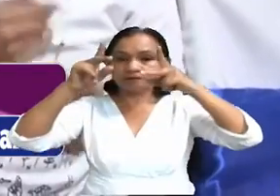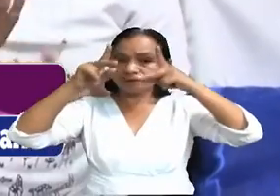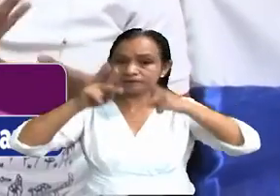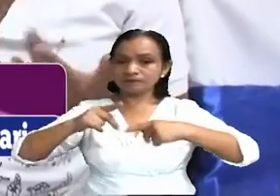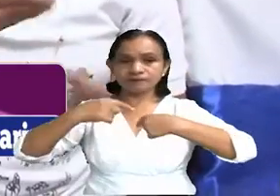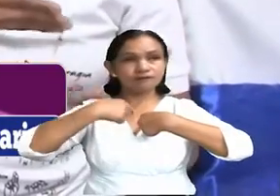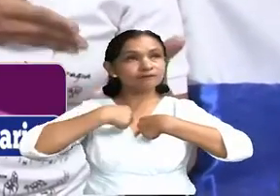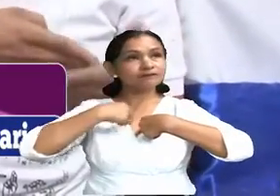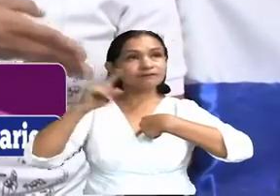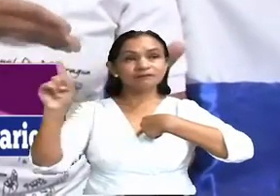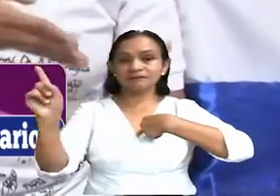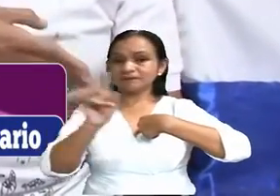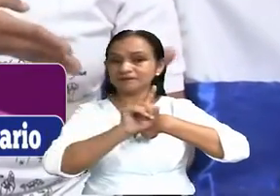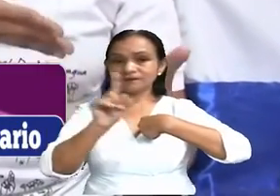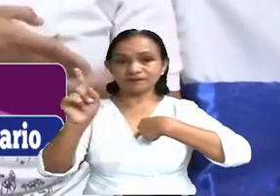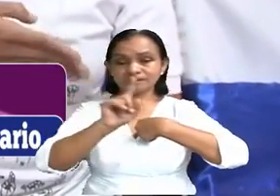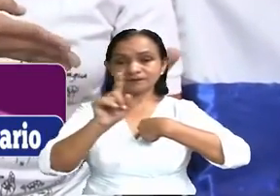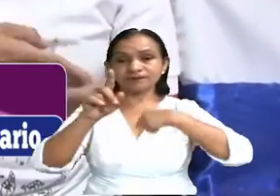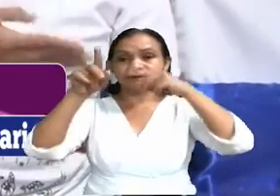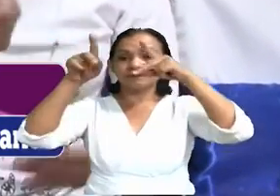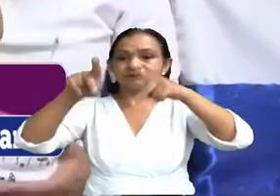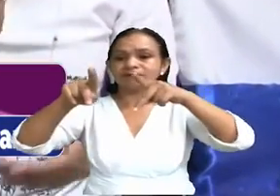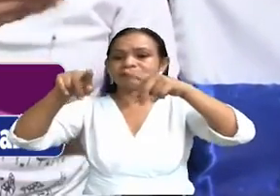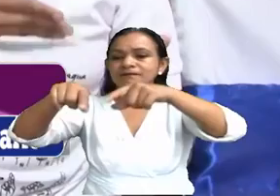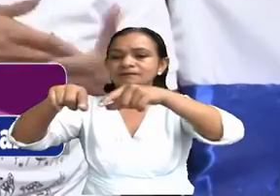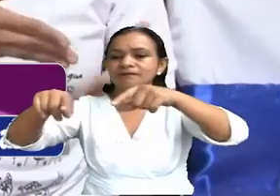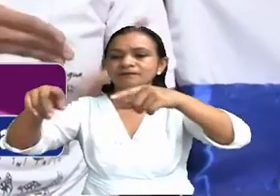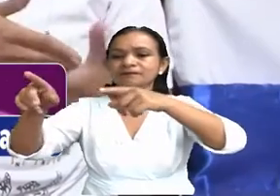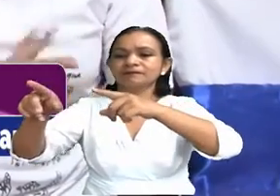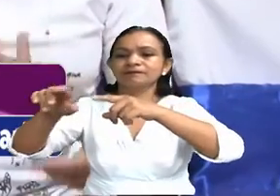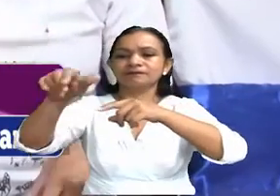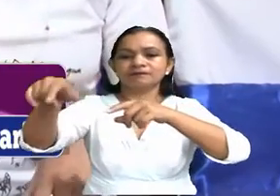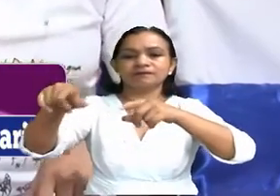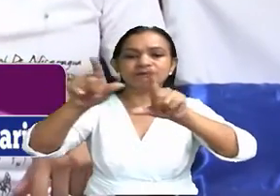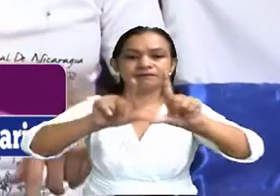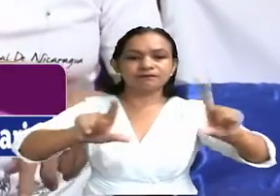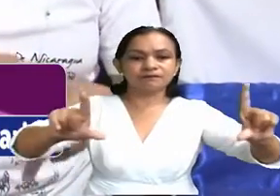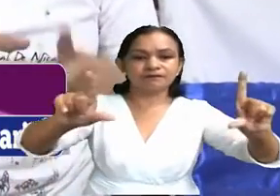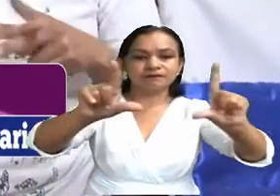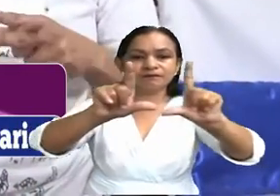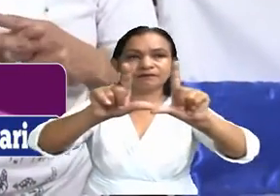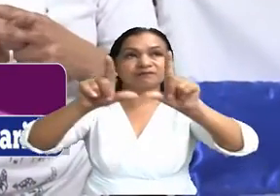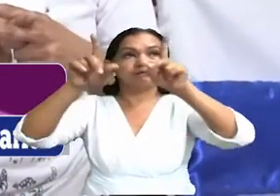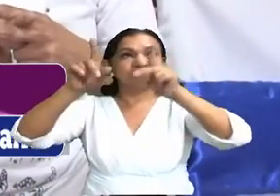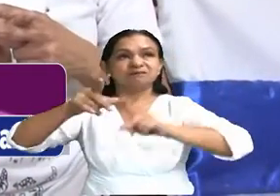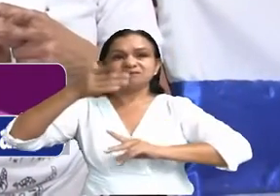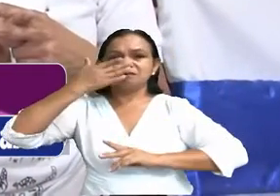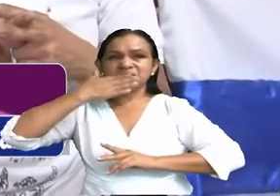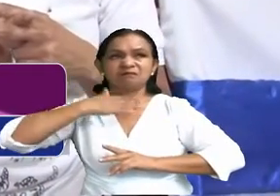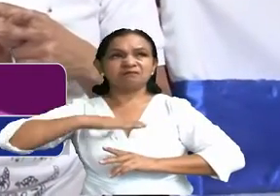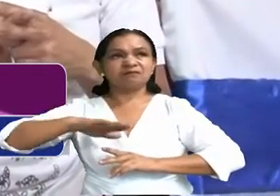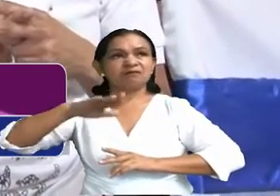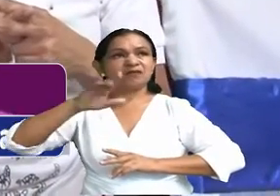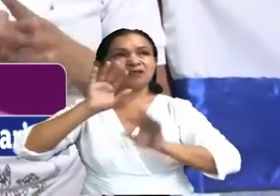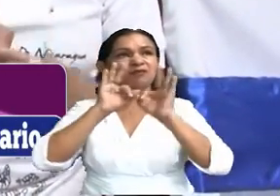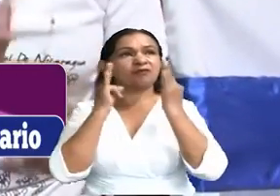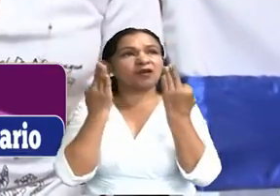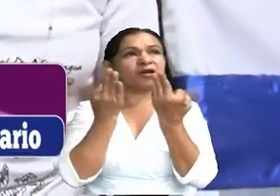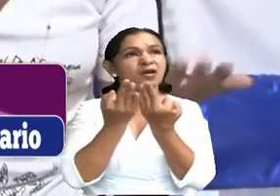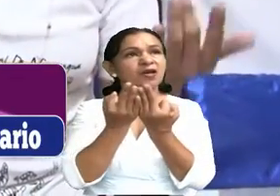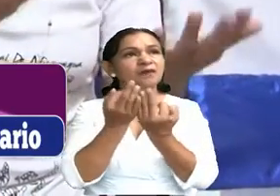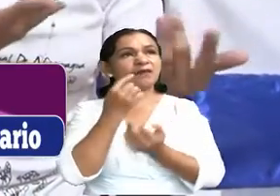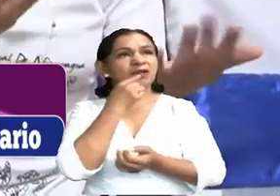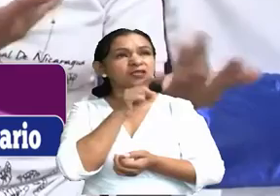persona, sino que se encuentra en el entorno. Cuando nos encontramos con actitudes negativas dentro de la familia, cuando